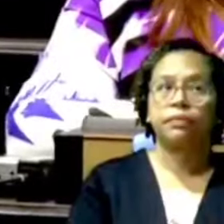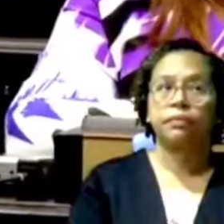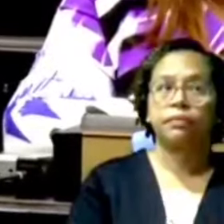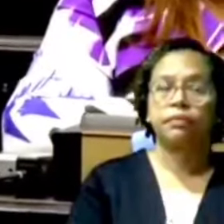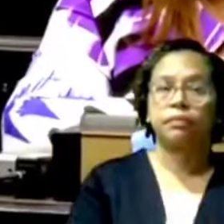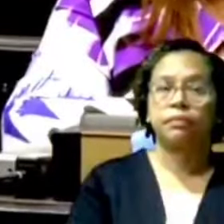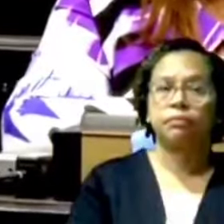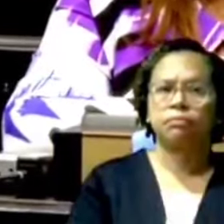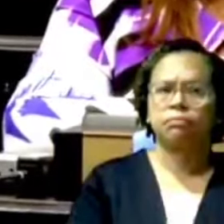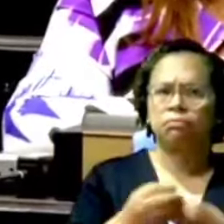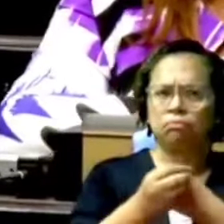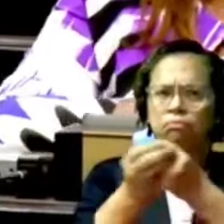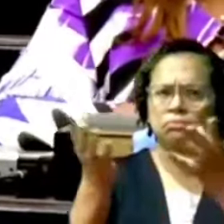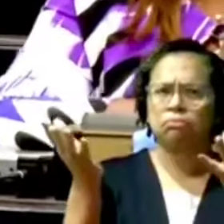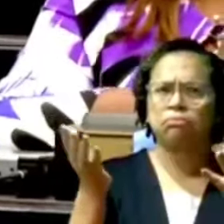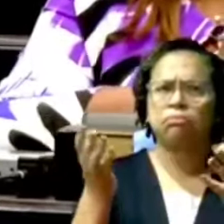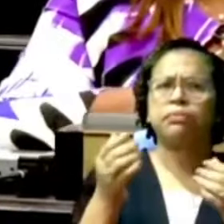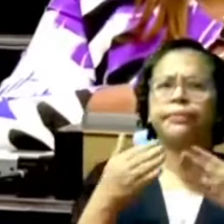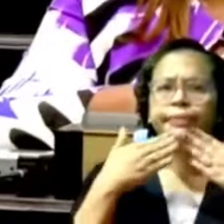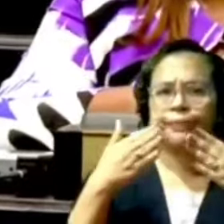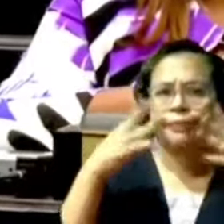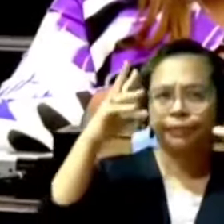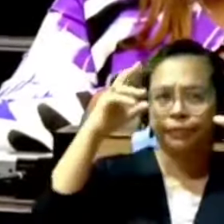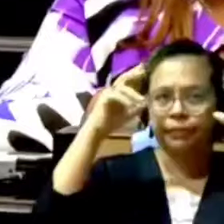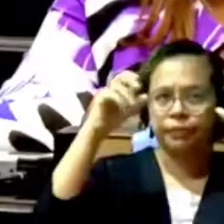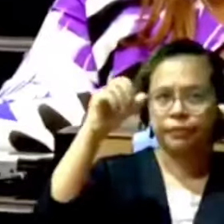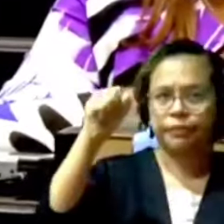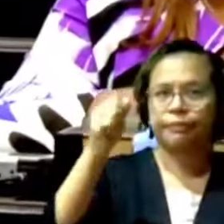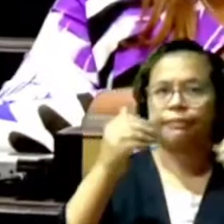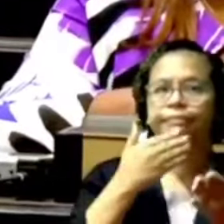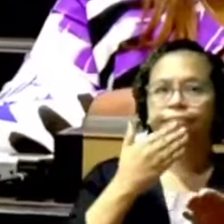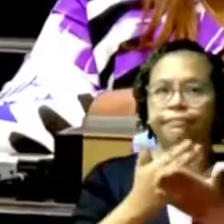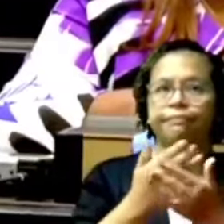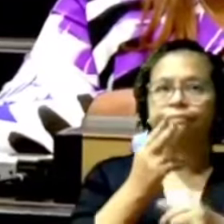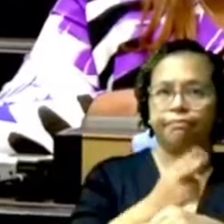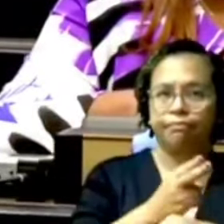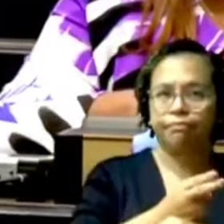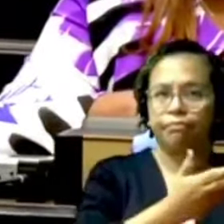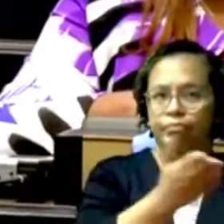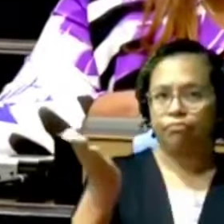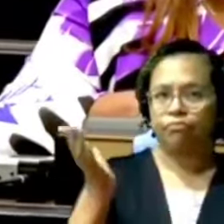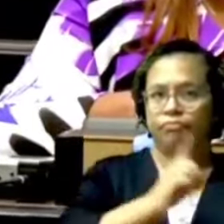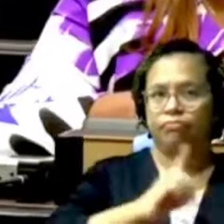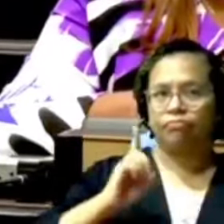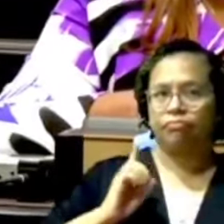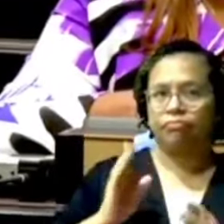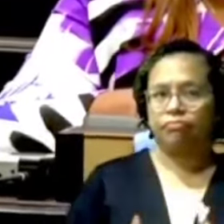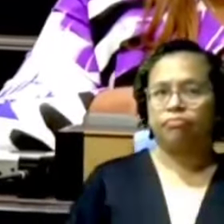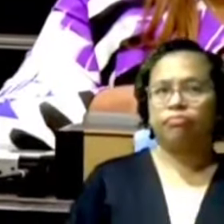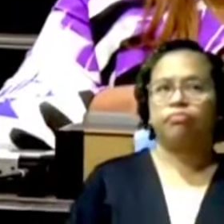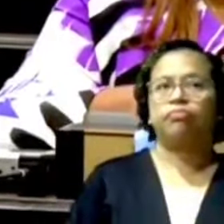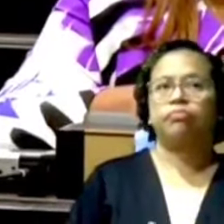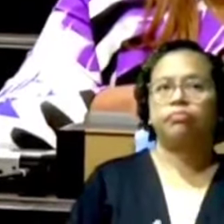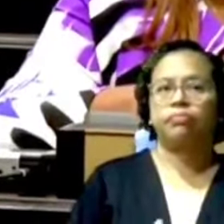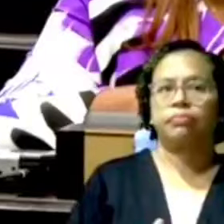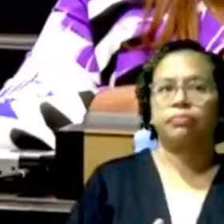Ve dando la información que vamos a... Gracias, presidente. Buenas tardes, colegas diputados,